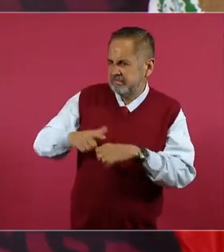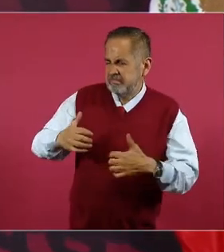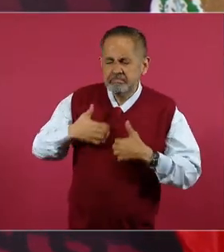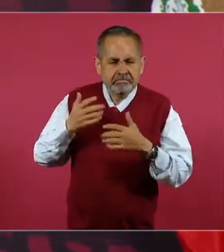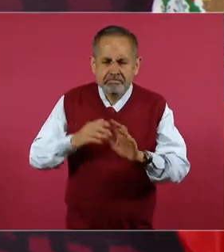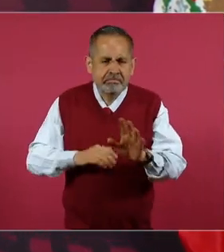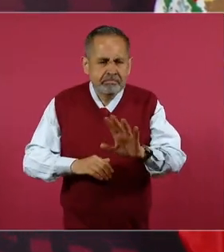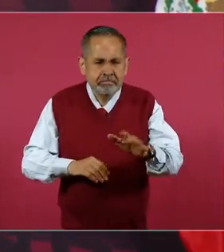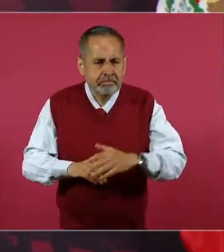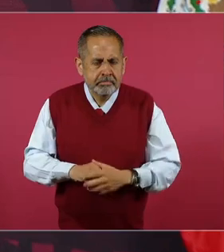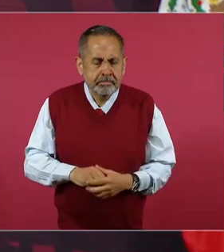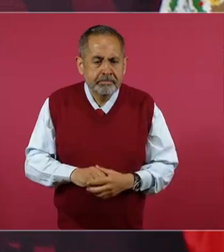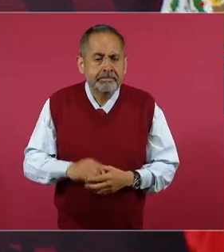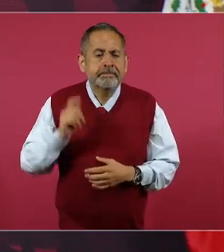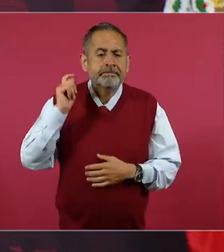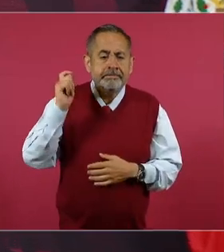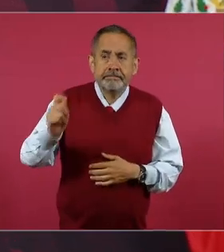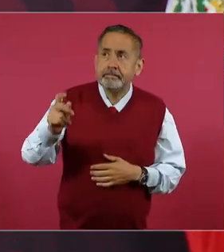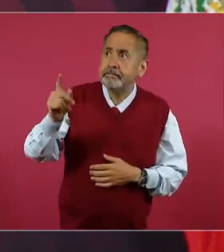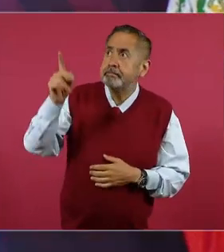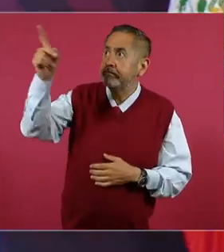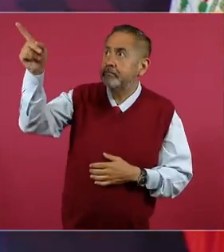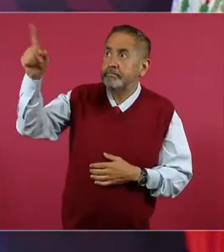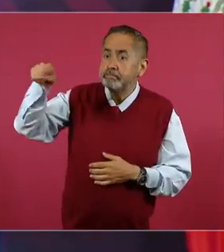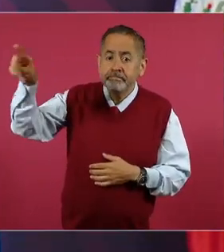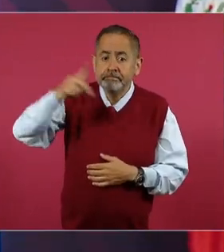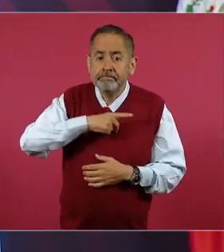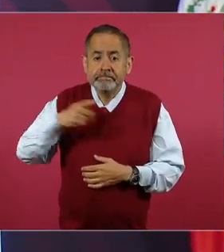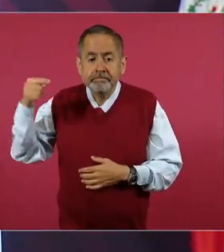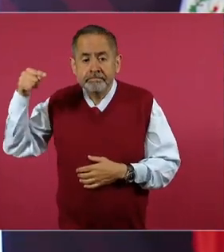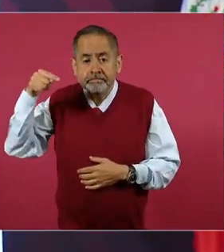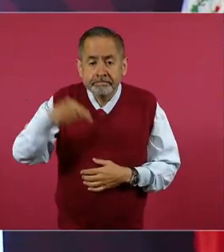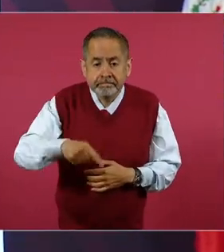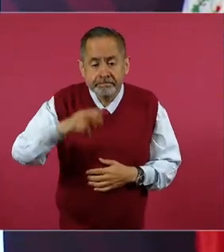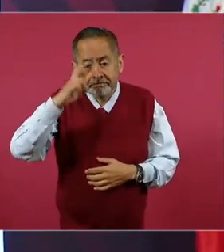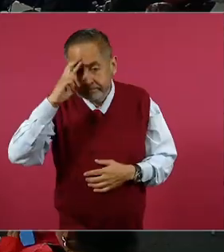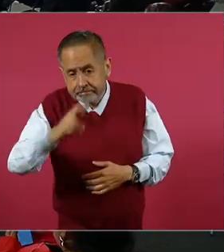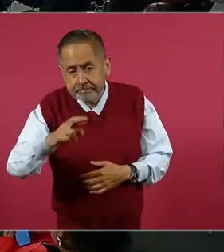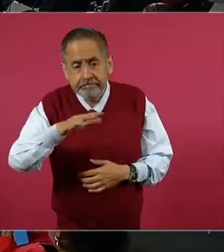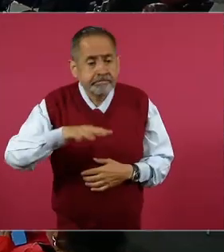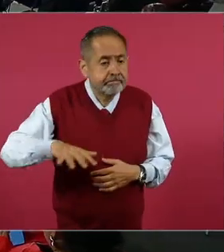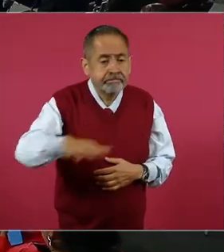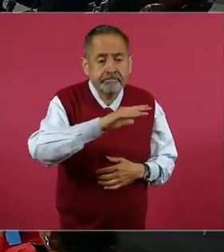es un asunto que tiene que ver con el respeto a los pueblos.